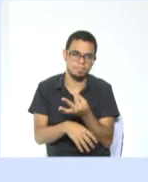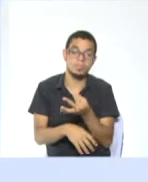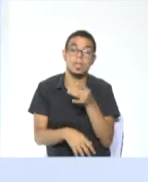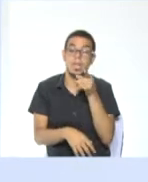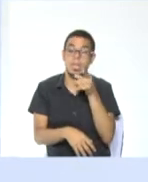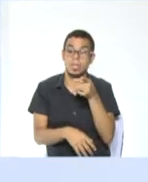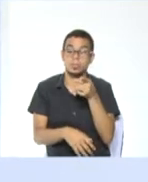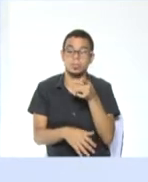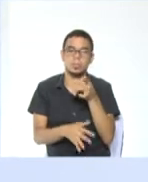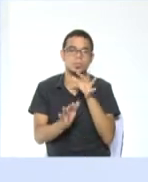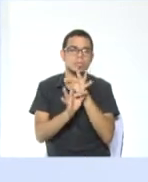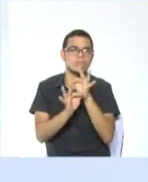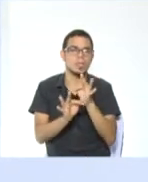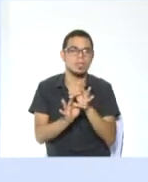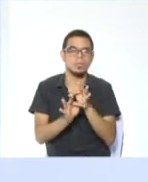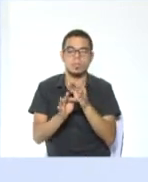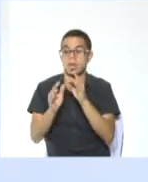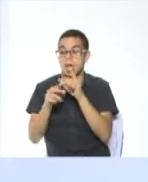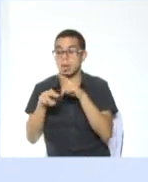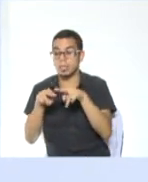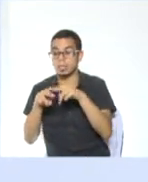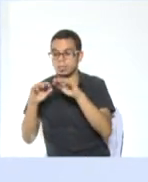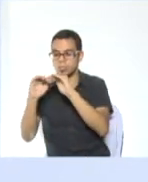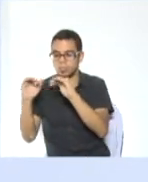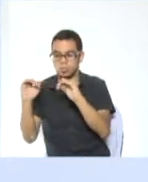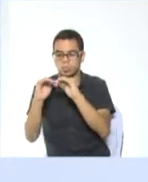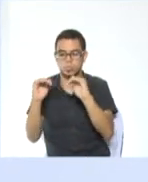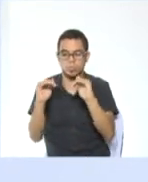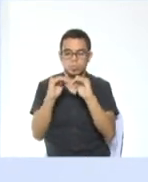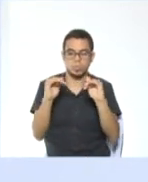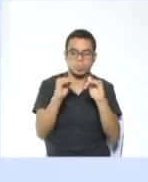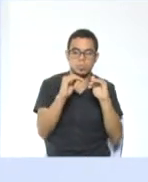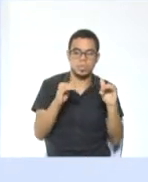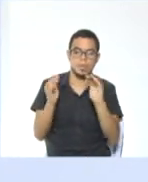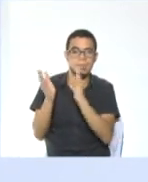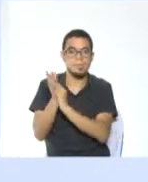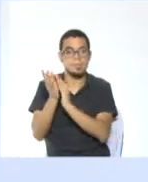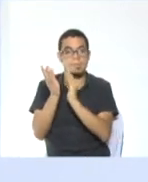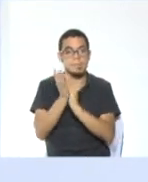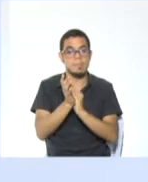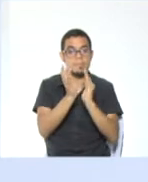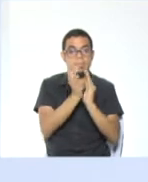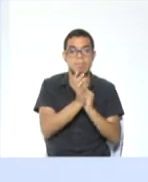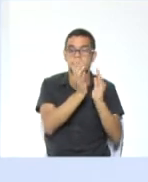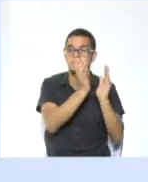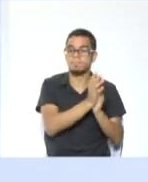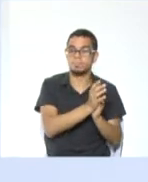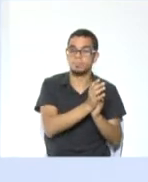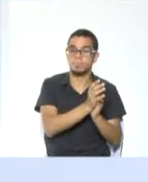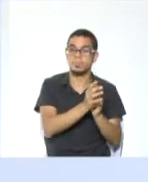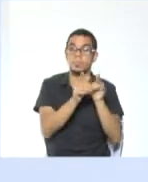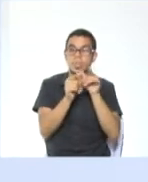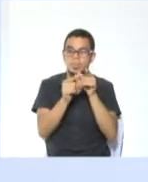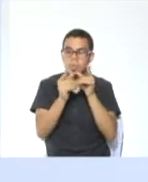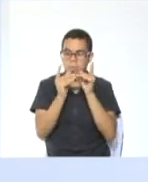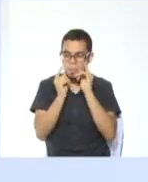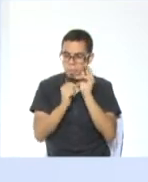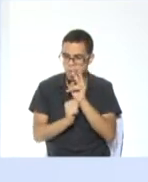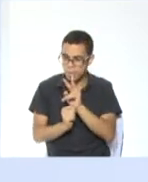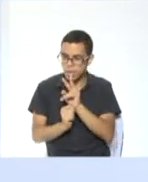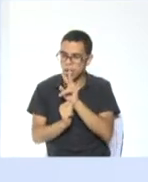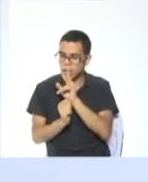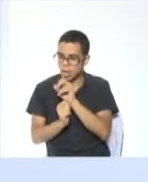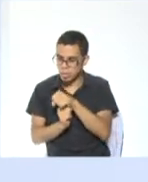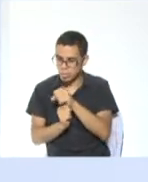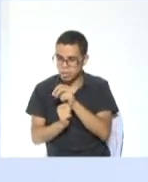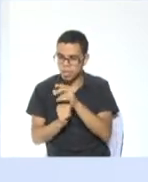Esto es una manera, cuando los niños separan en sílabas y aplauden, es una manera de ellos poder